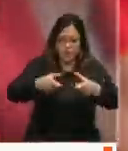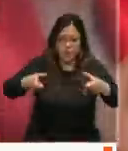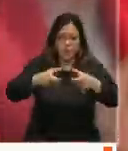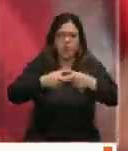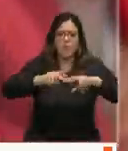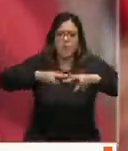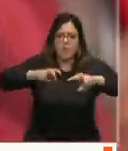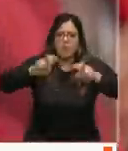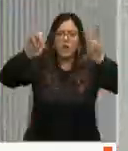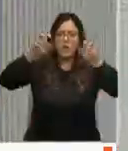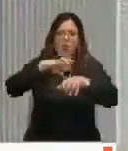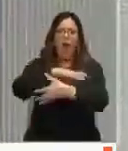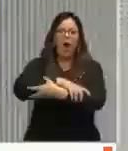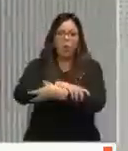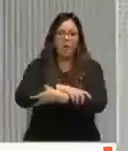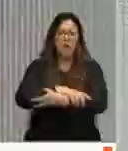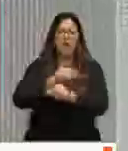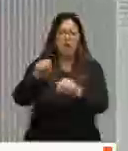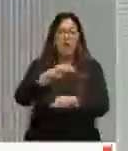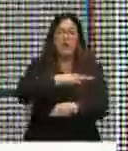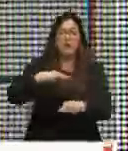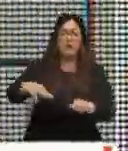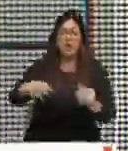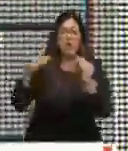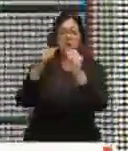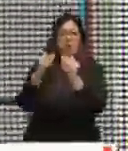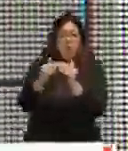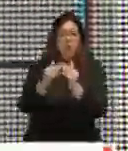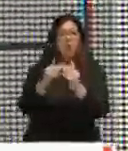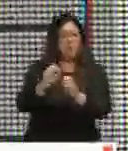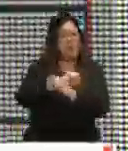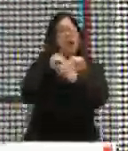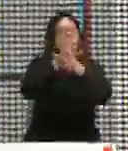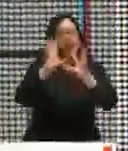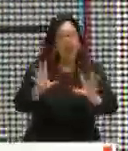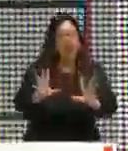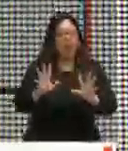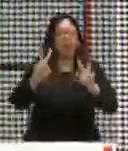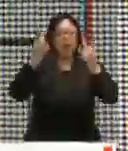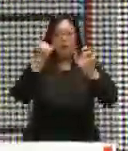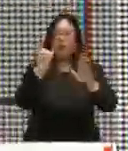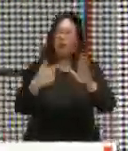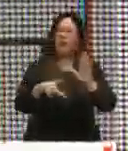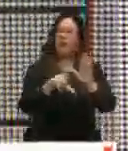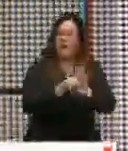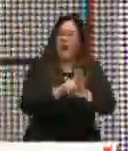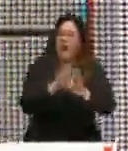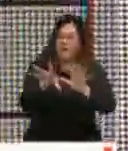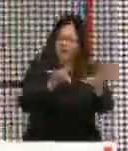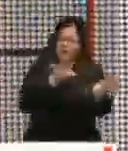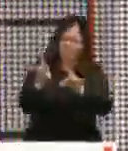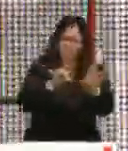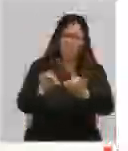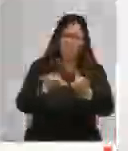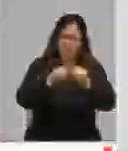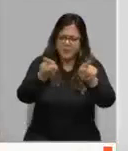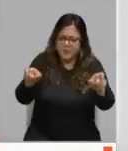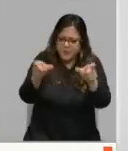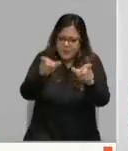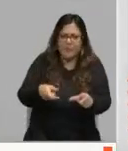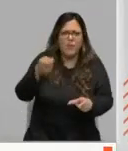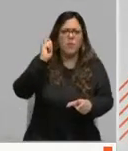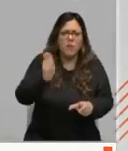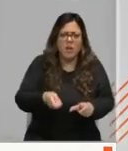caso Convenios. Es que desde el Ministerio de Vivienda tenían claro que las irregularidades detectadas por el organismo fiscalizador